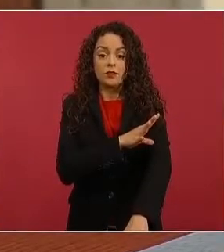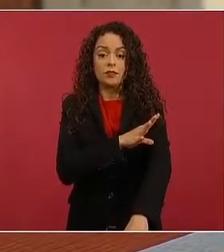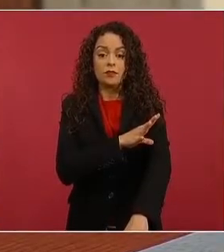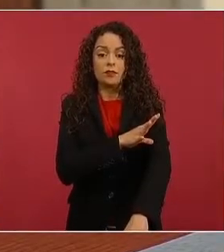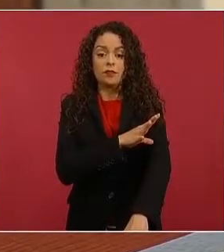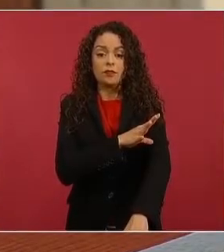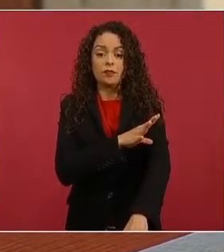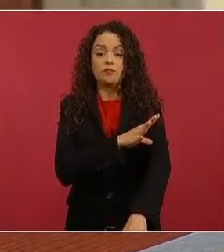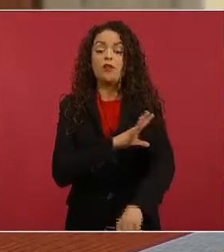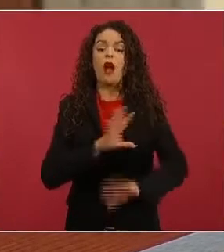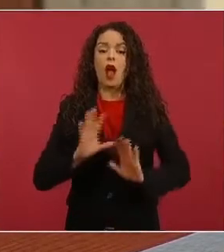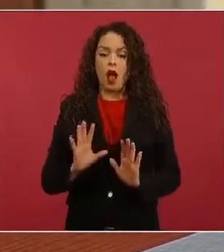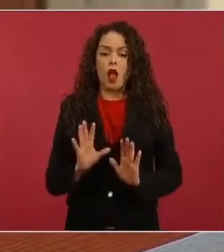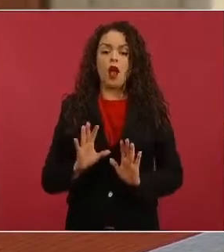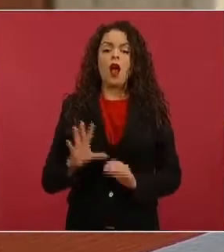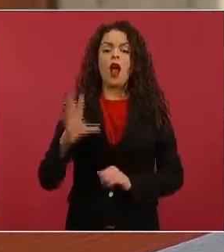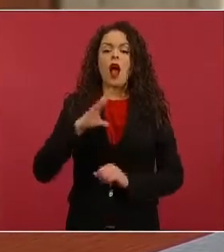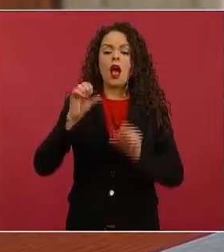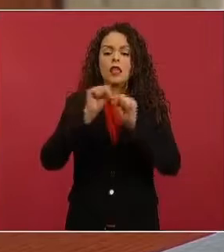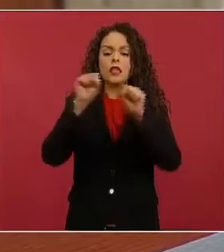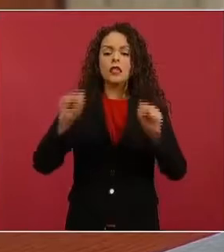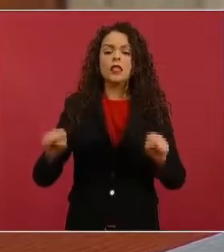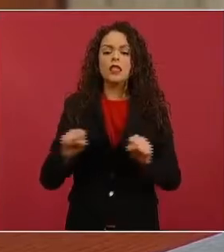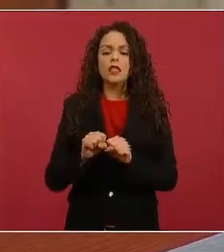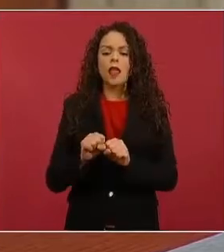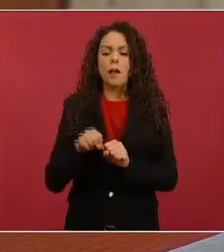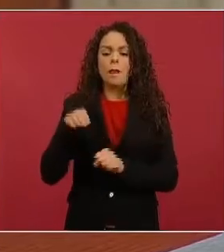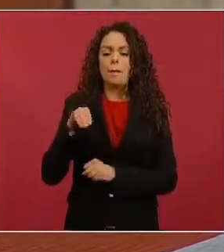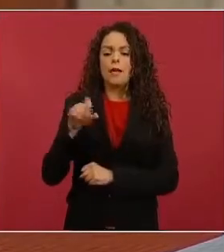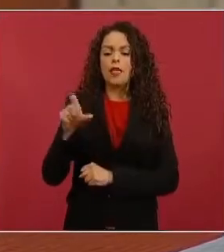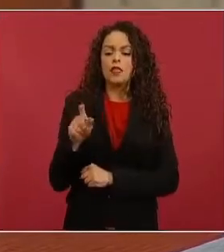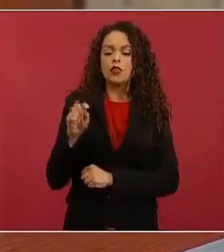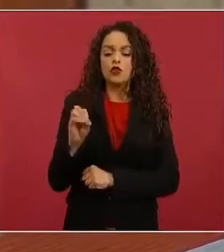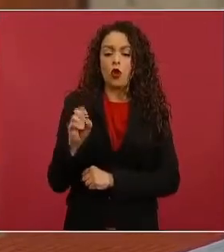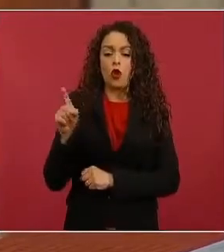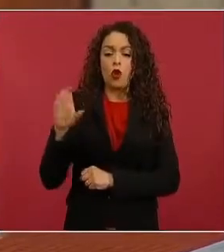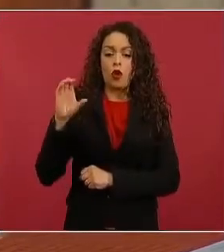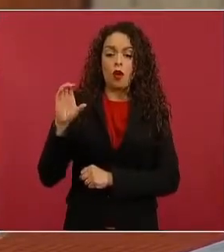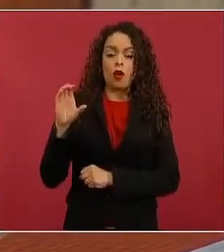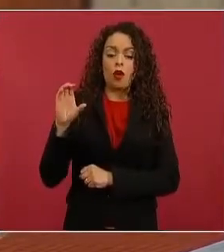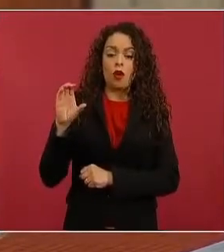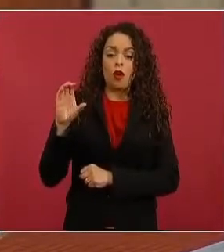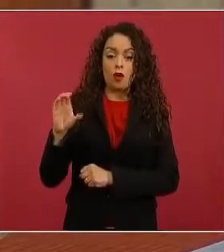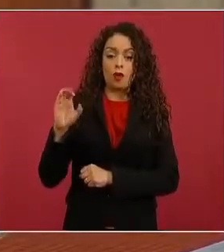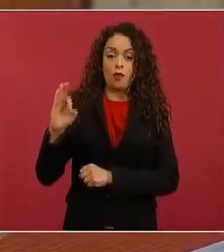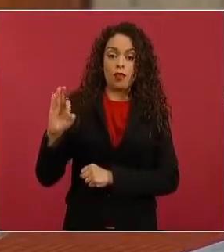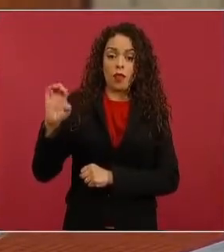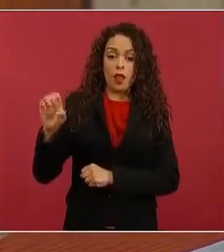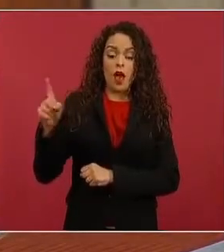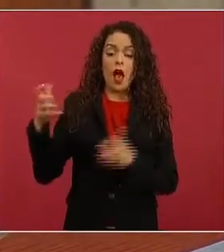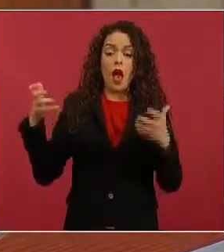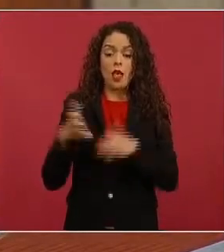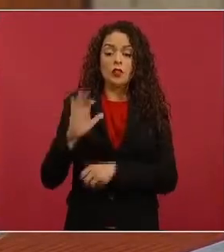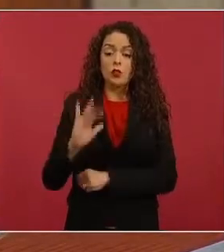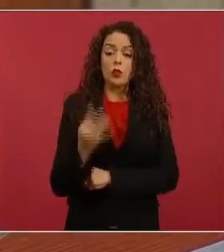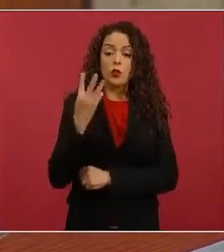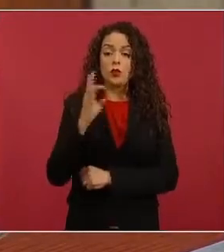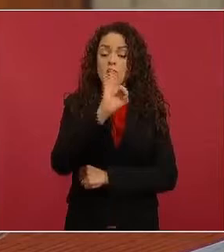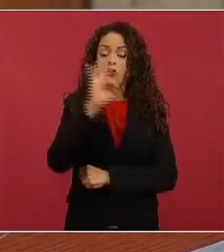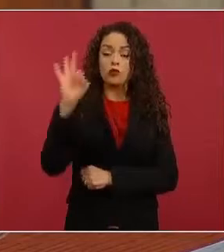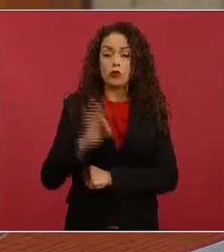tenemos propuesto un sistema mixto en el cual la Comisión Federal genere el